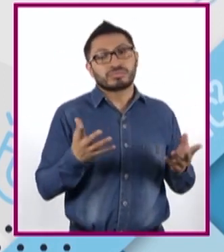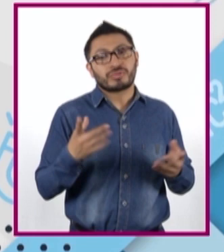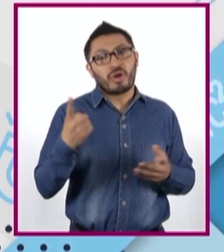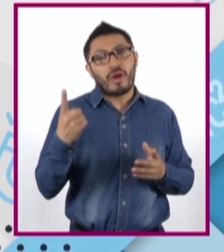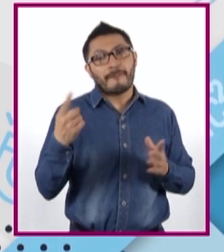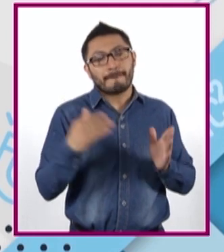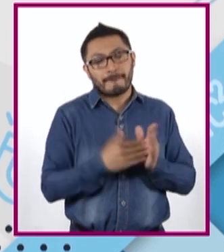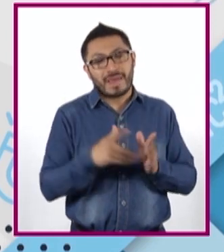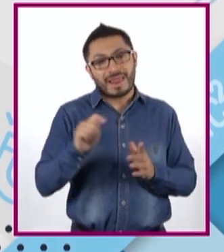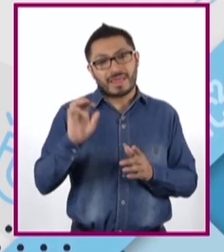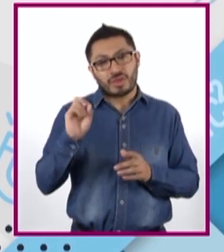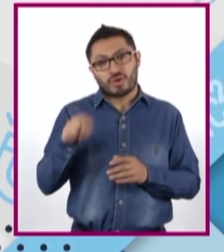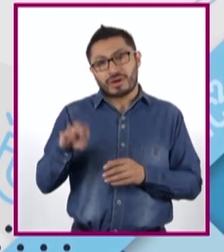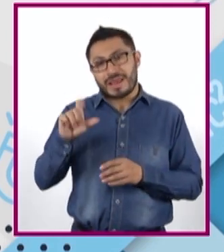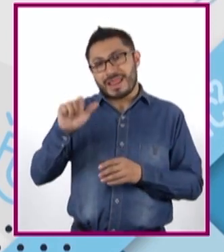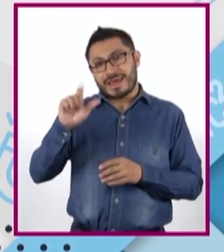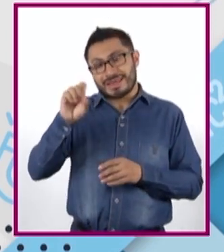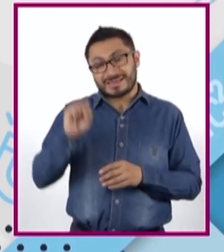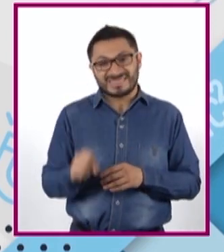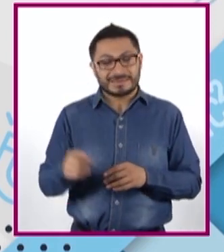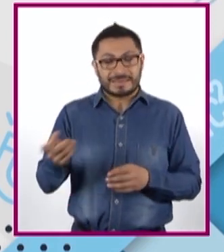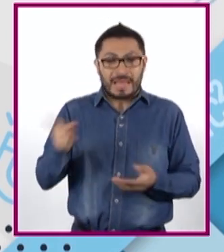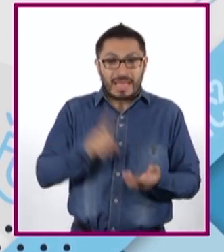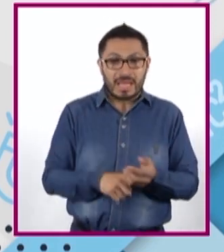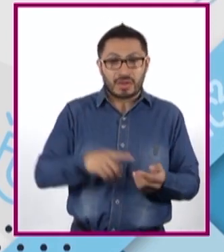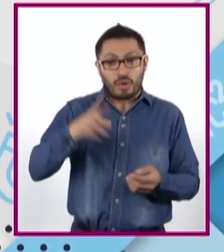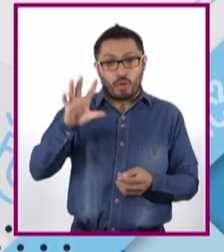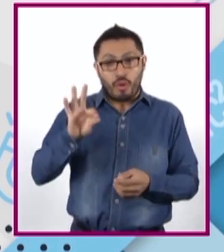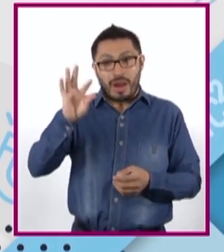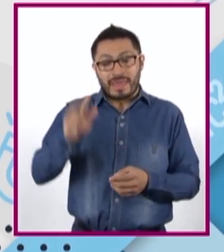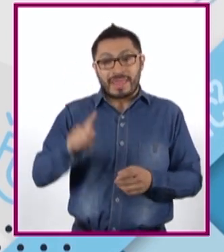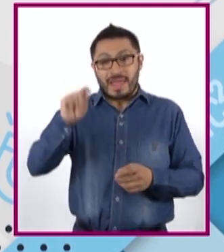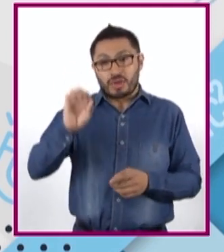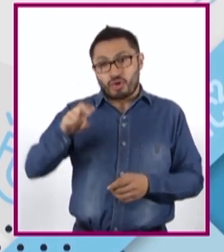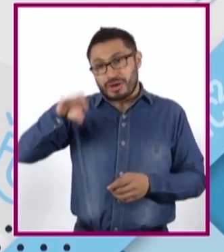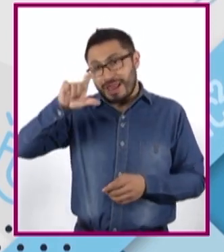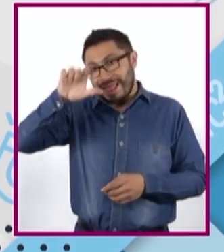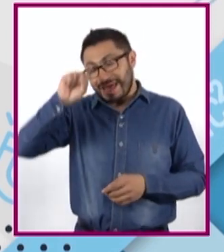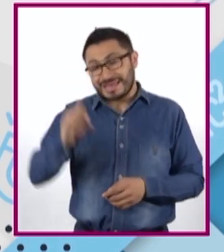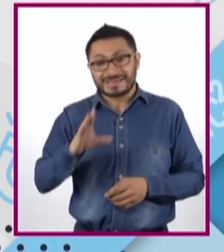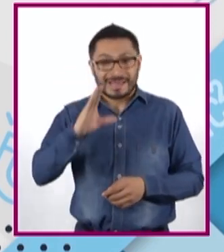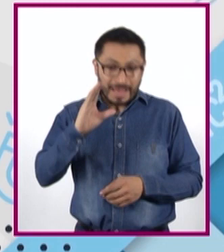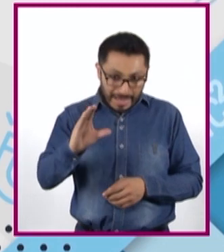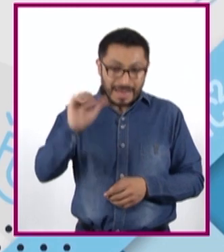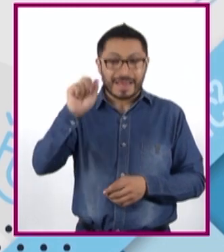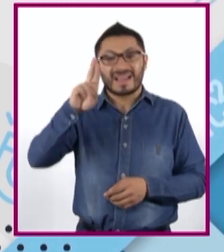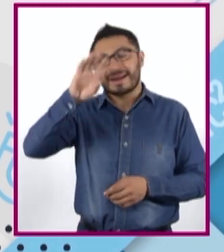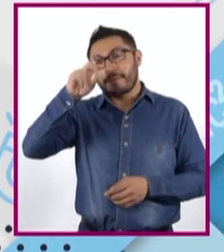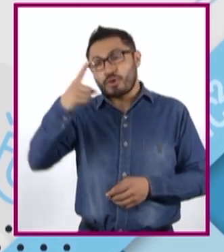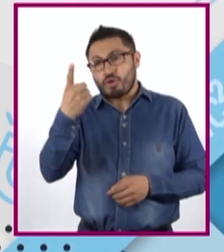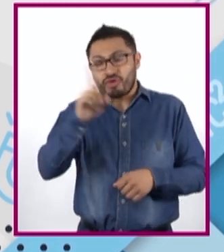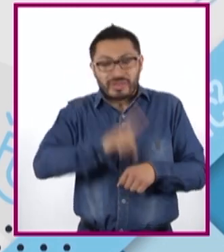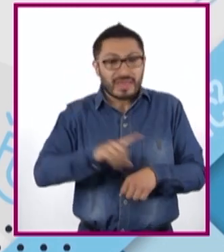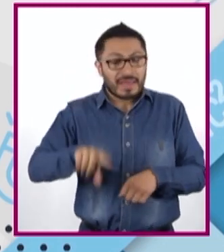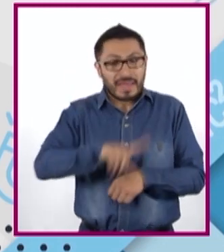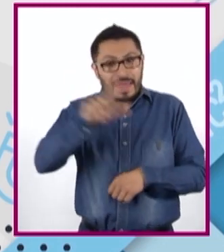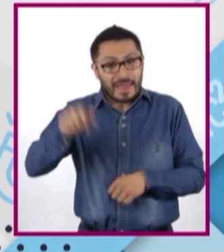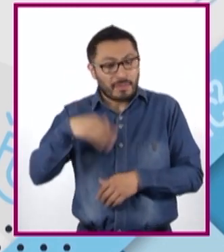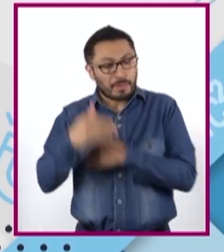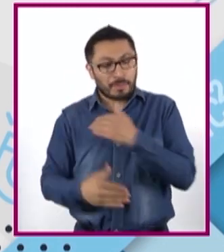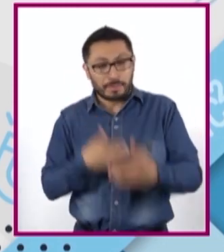toneladas. Consumía 40 toneladas de carbón por día. Por otro lado, años más tarde,